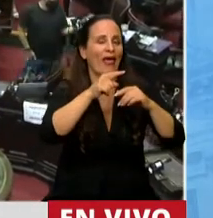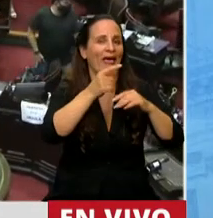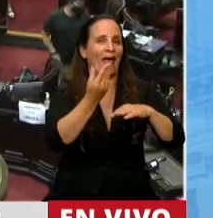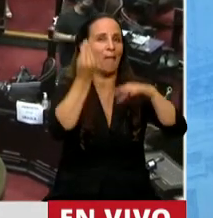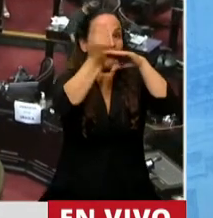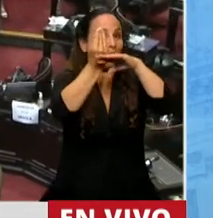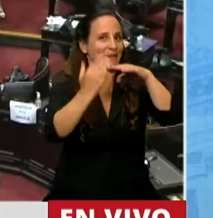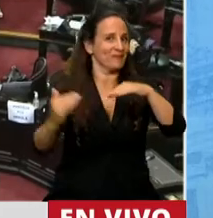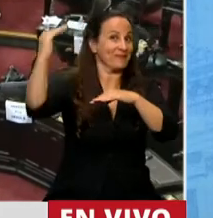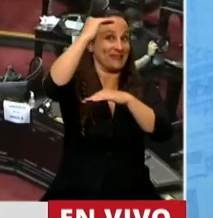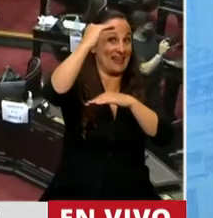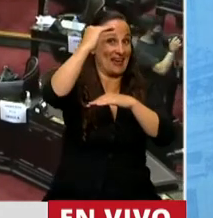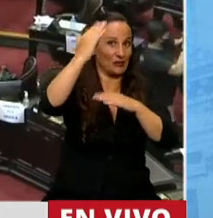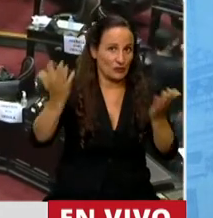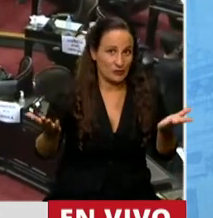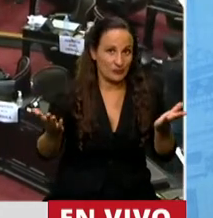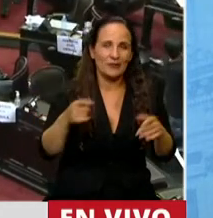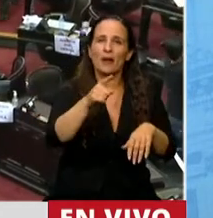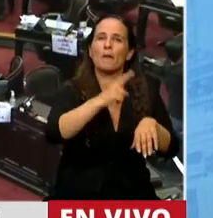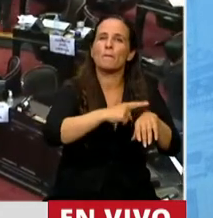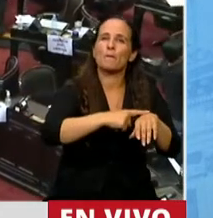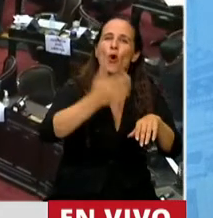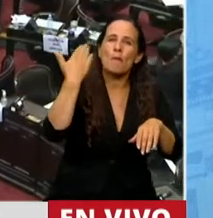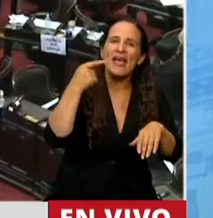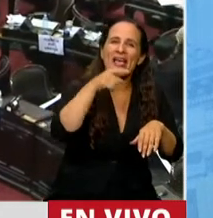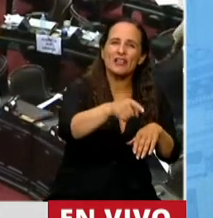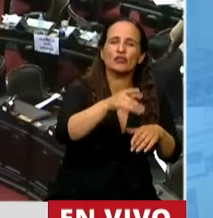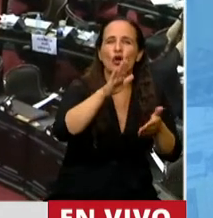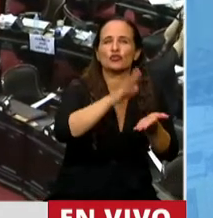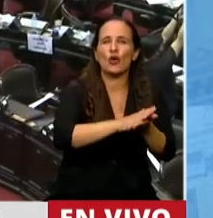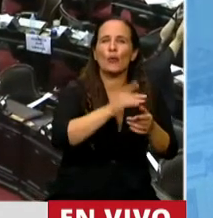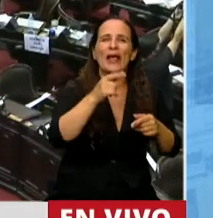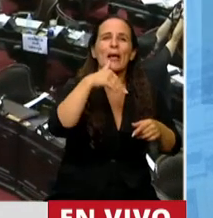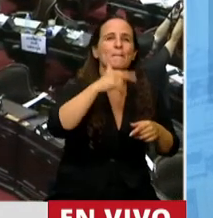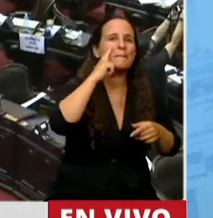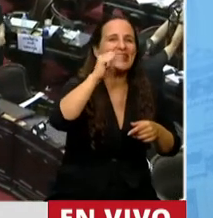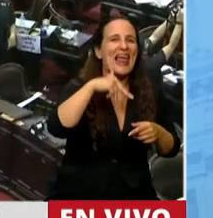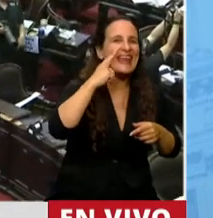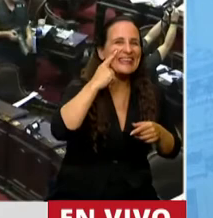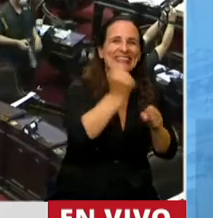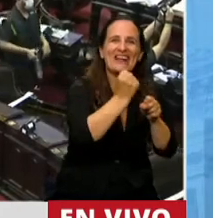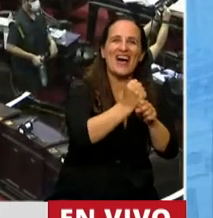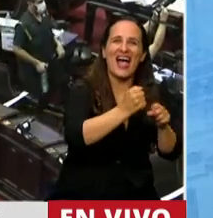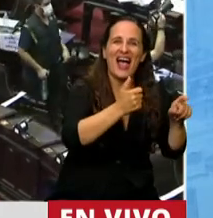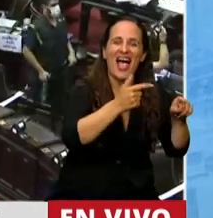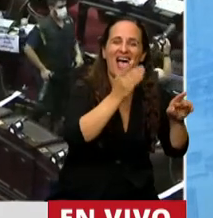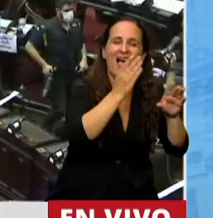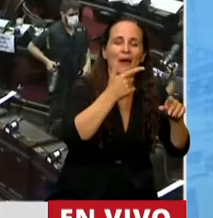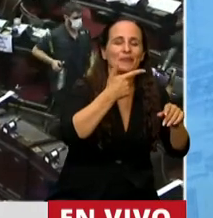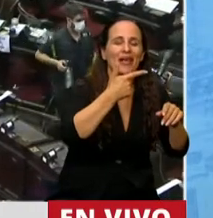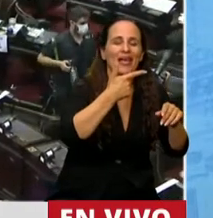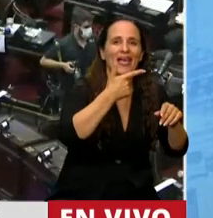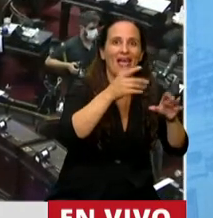y para la represión interna veníamos del proyecto x de la inteligencia de milán y se compraba armas para reprimir la